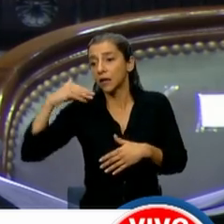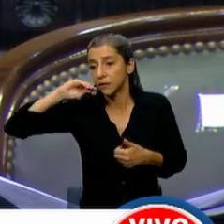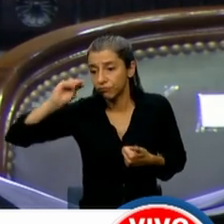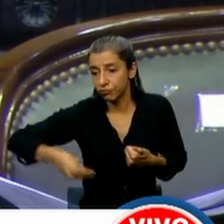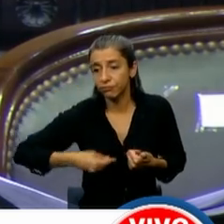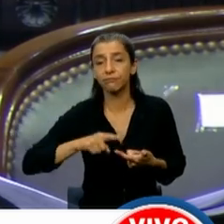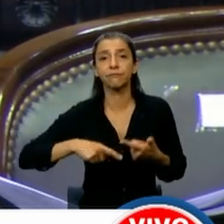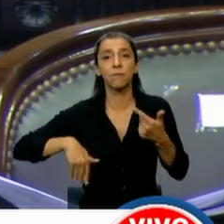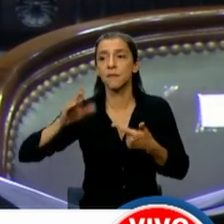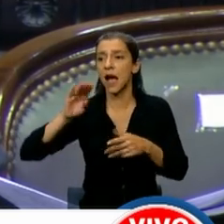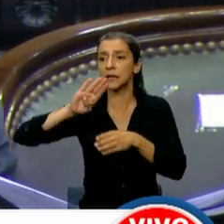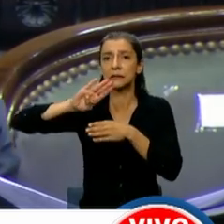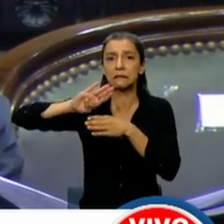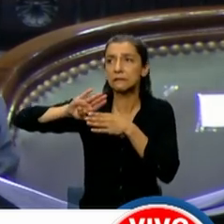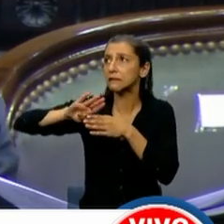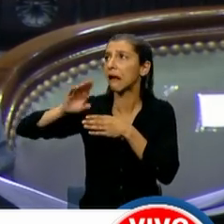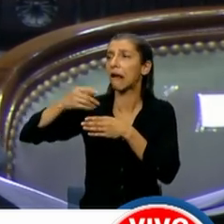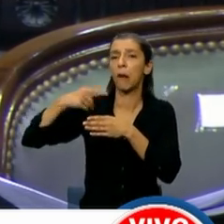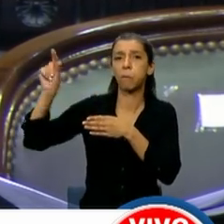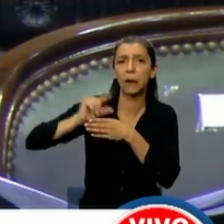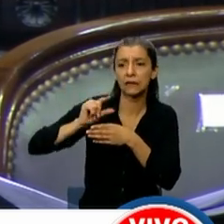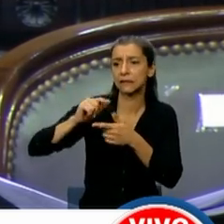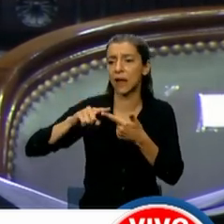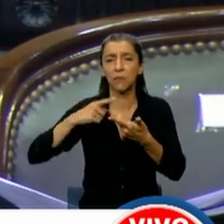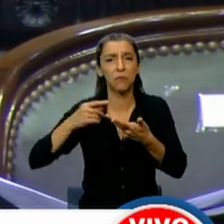más préstamos votarlo es suicida